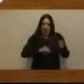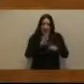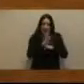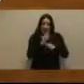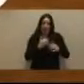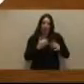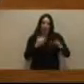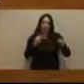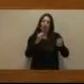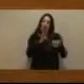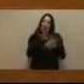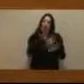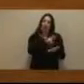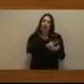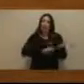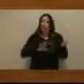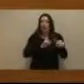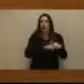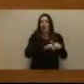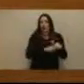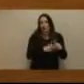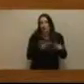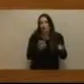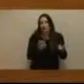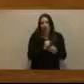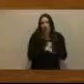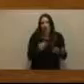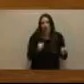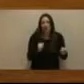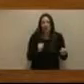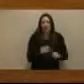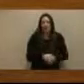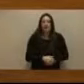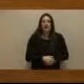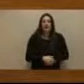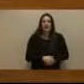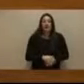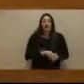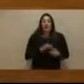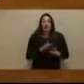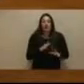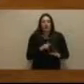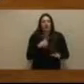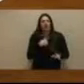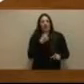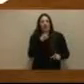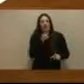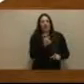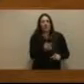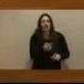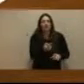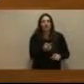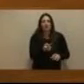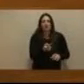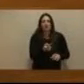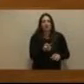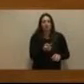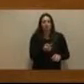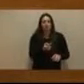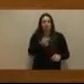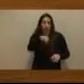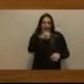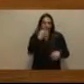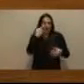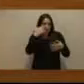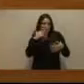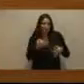estos informes, y el tiempo no me lo permite, el contenido íntegro, ¿no? Pero les puedo decir algo, y créanme, el contenido